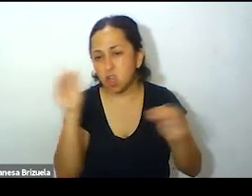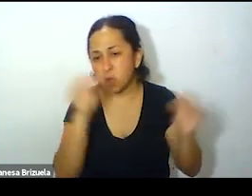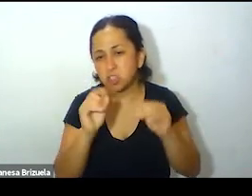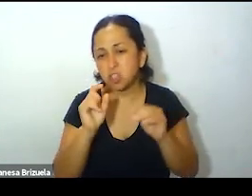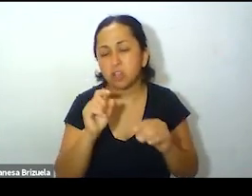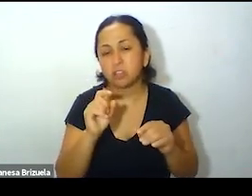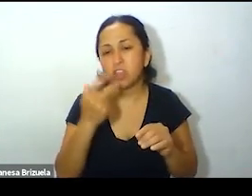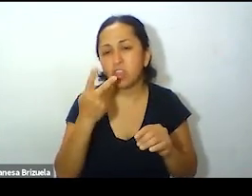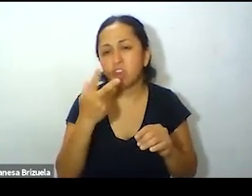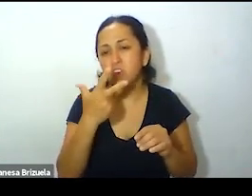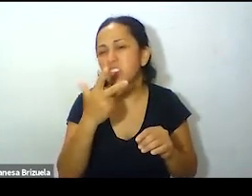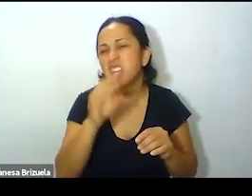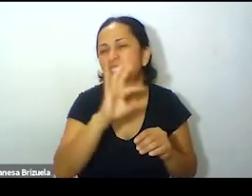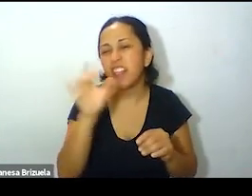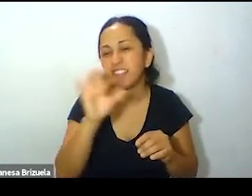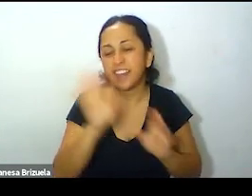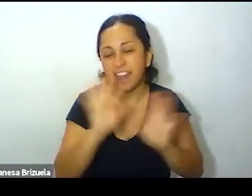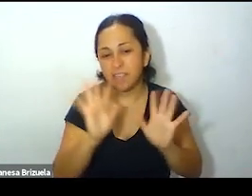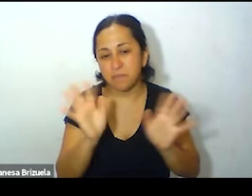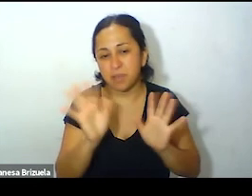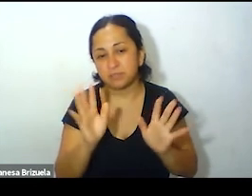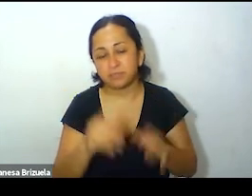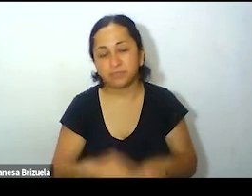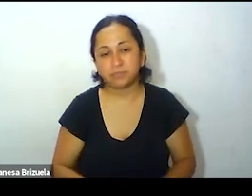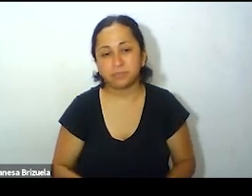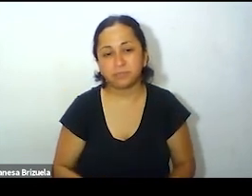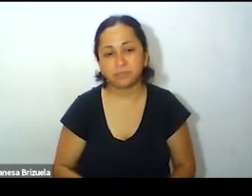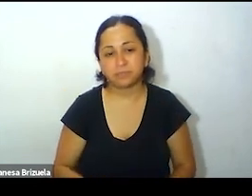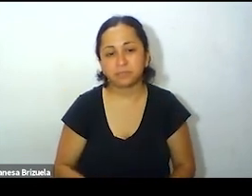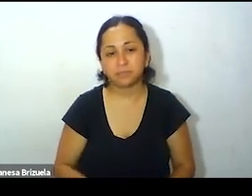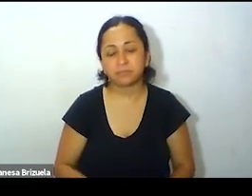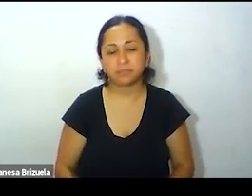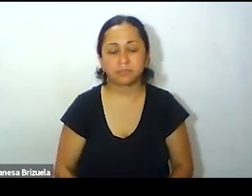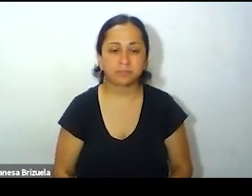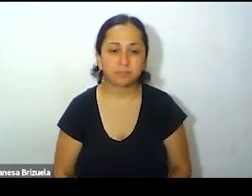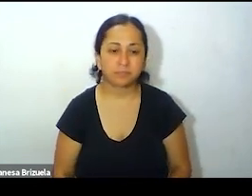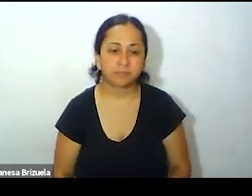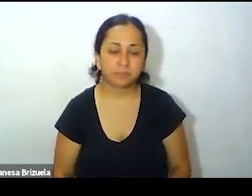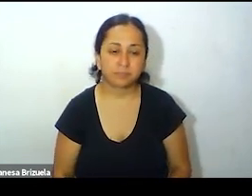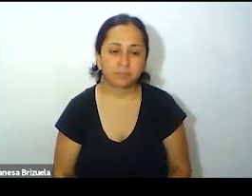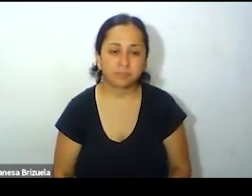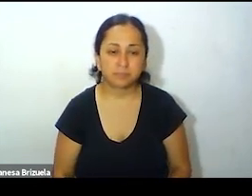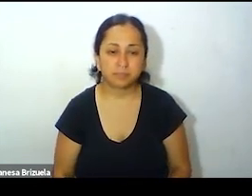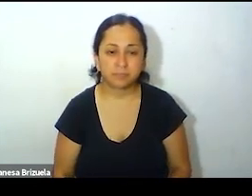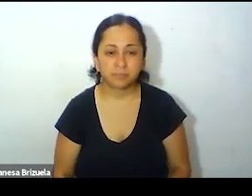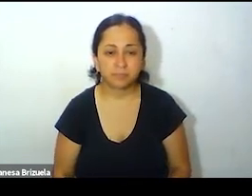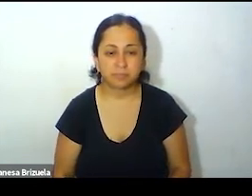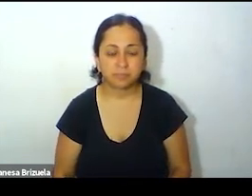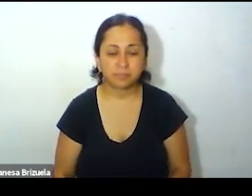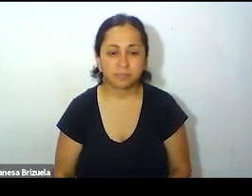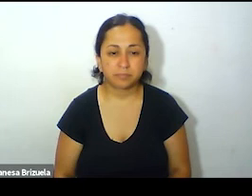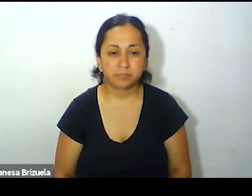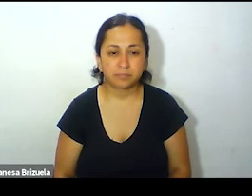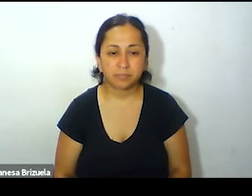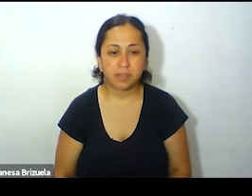diseño o composición, porque si no queda muy recargado, y la idea es que guiemos la lectura más que rellenemos con